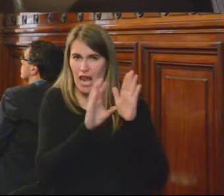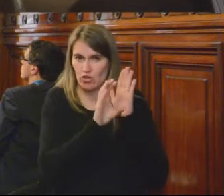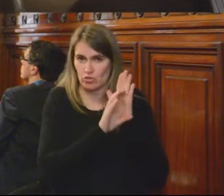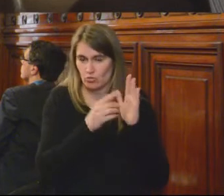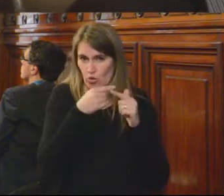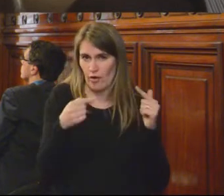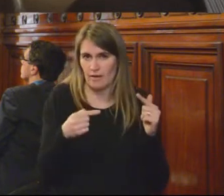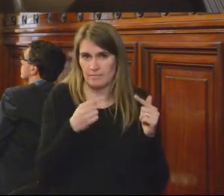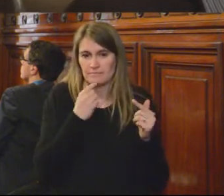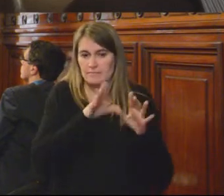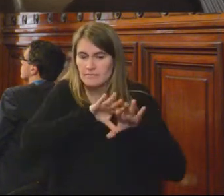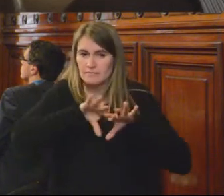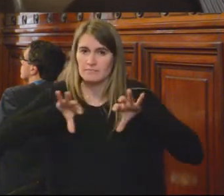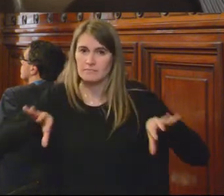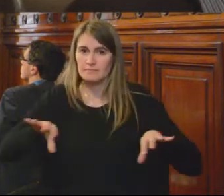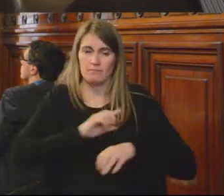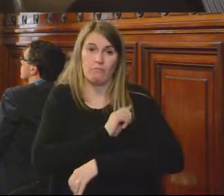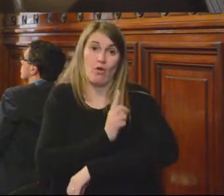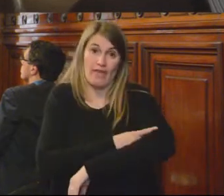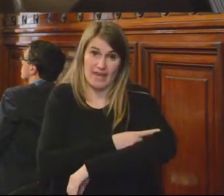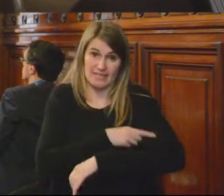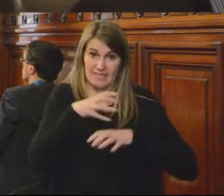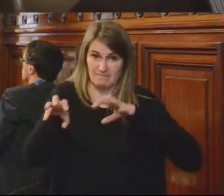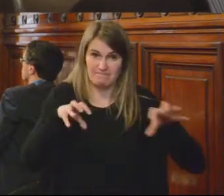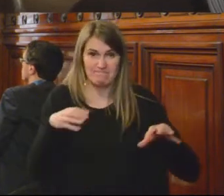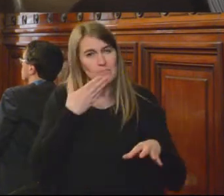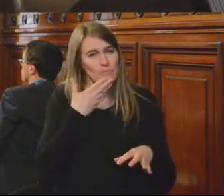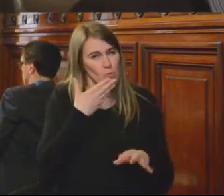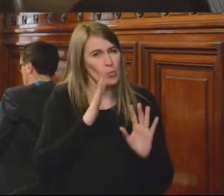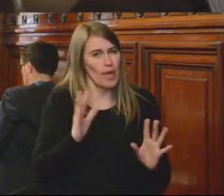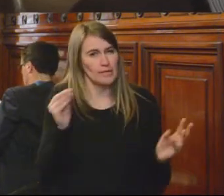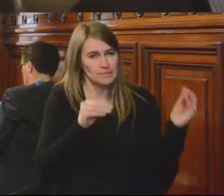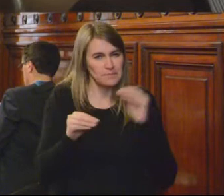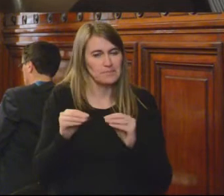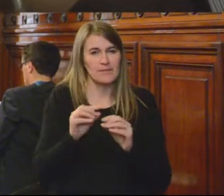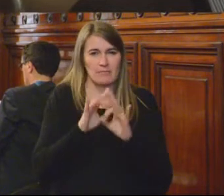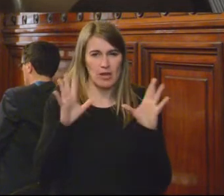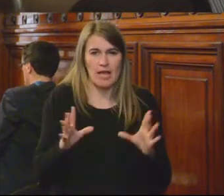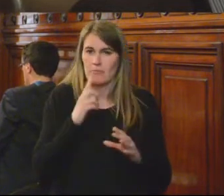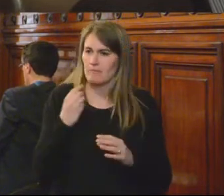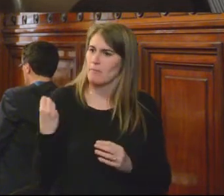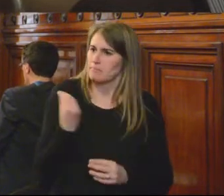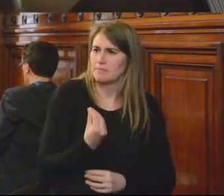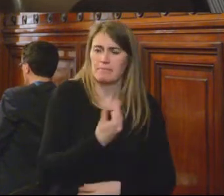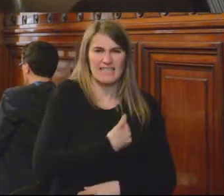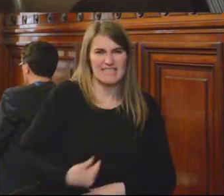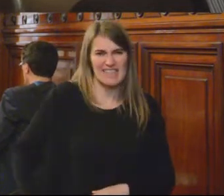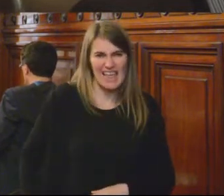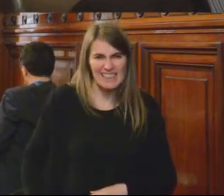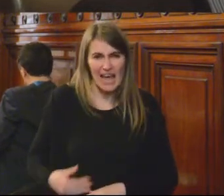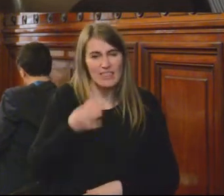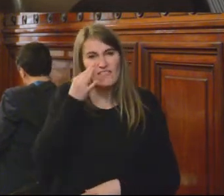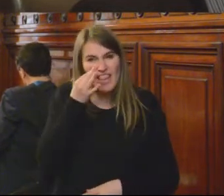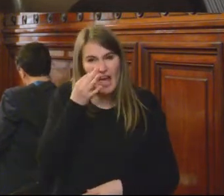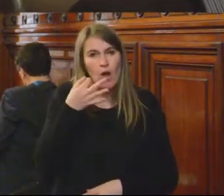inexistencia de separación de poderes en Venezuela y de la democracia. Decisiones como la designación de la presidenta de la Comisión de la Verdad, Justicia y Paz,